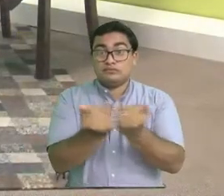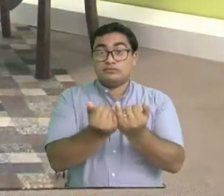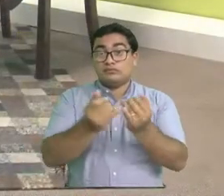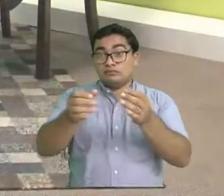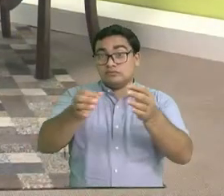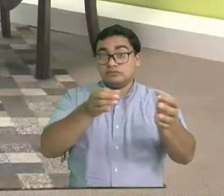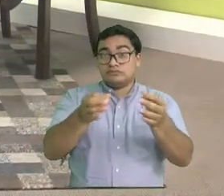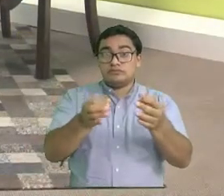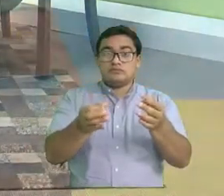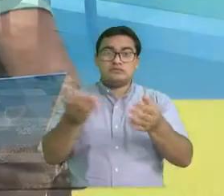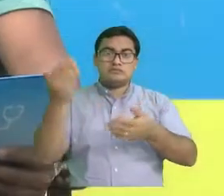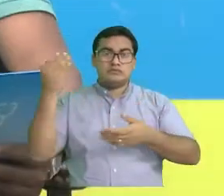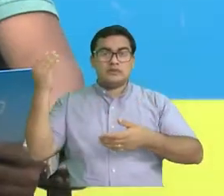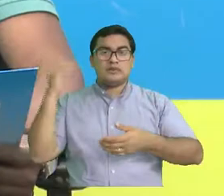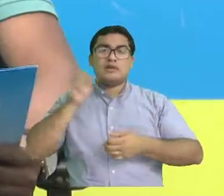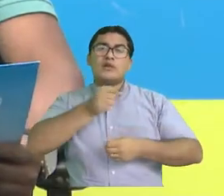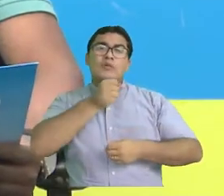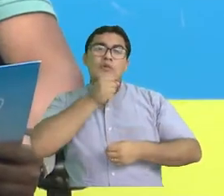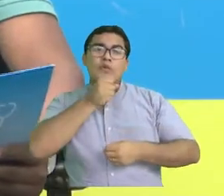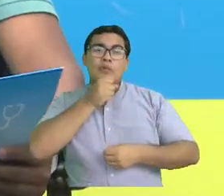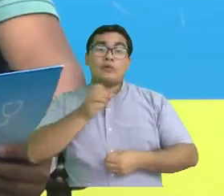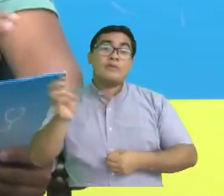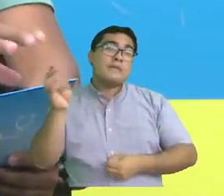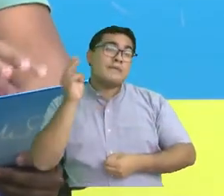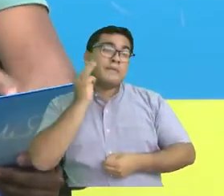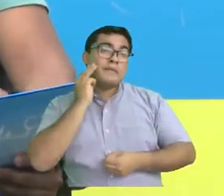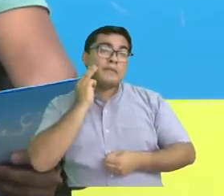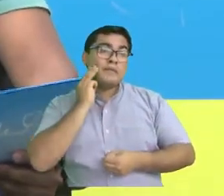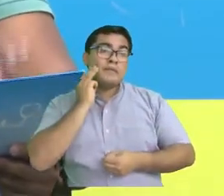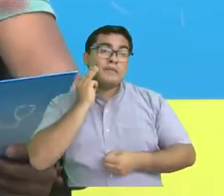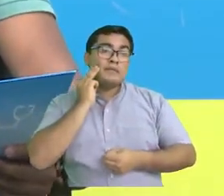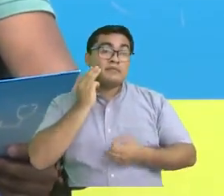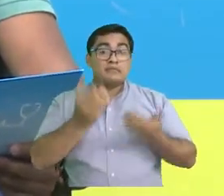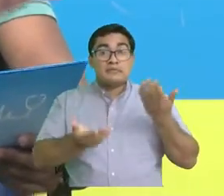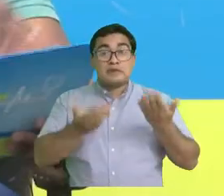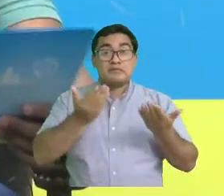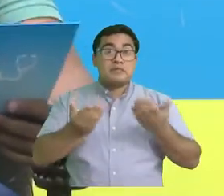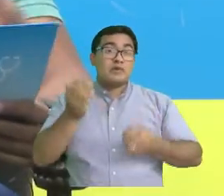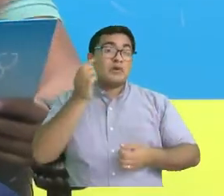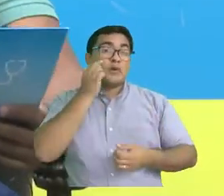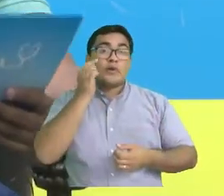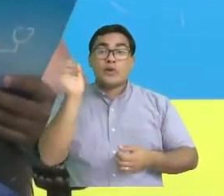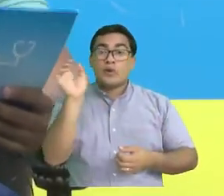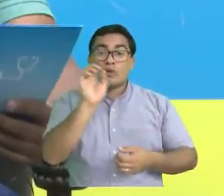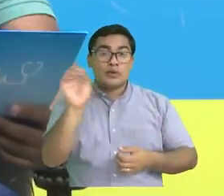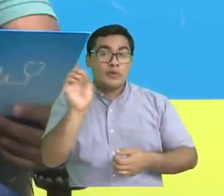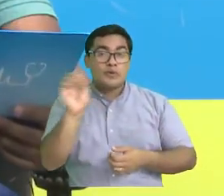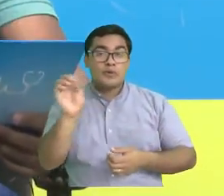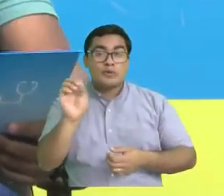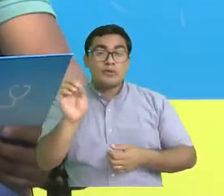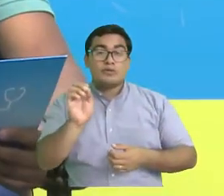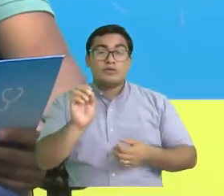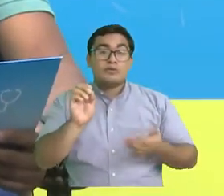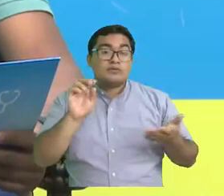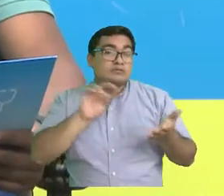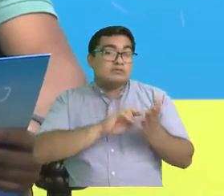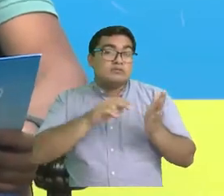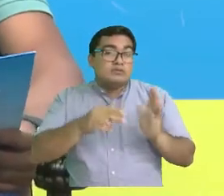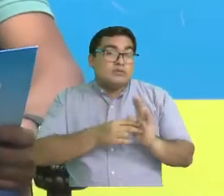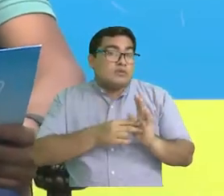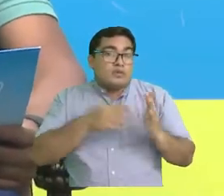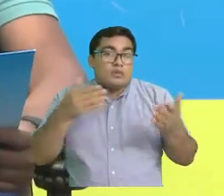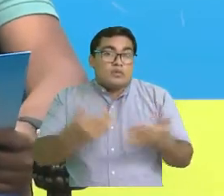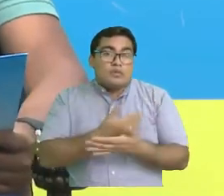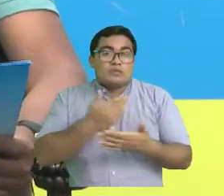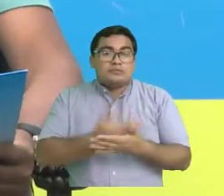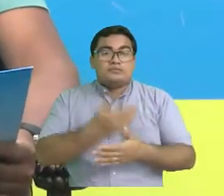anteriores, pues nuestras abuelitas, nuestras mamás, quizás no conocían, este es un término, un concepto nuevo, porque antes decían,